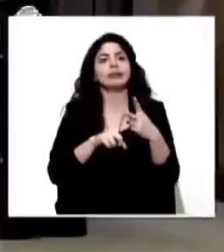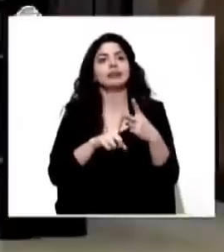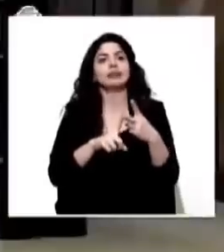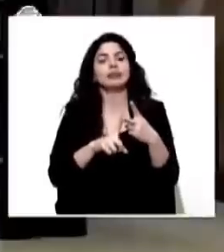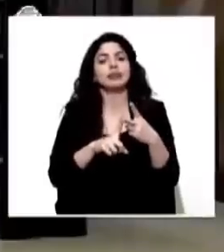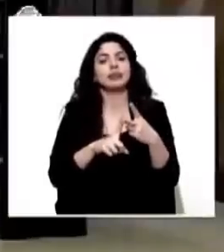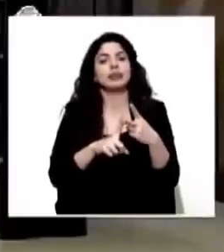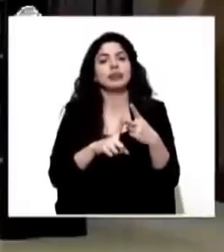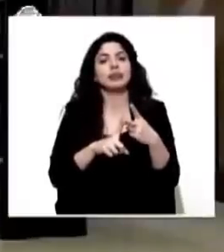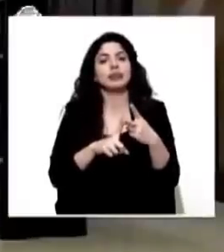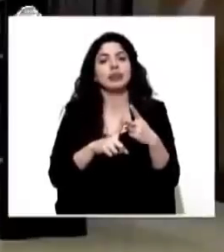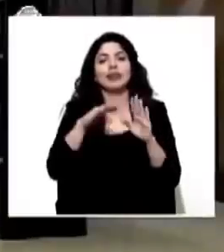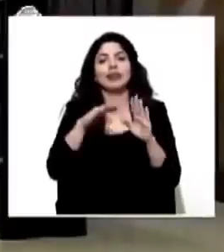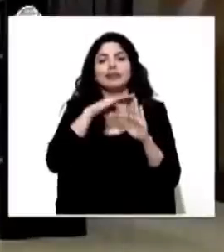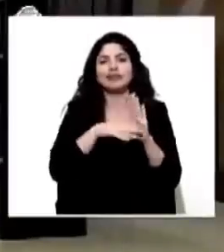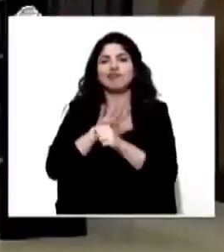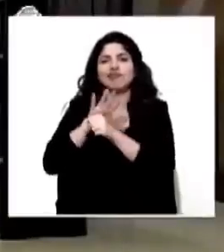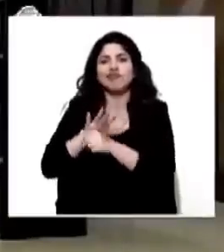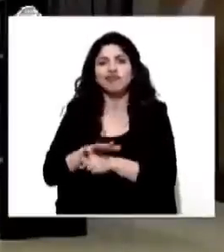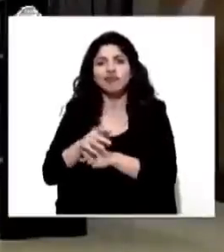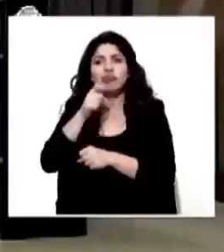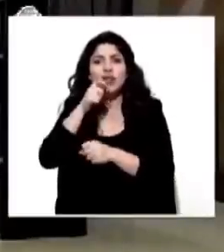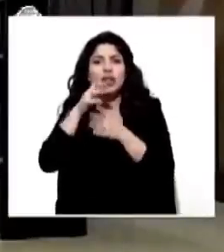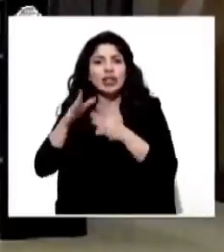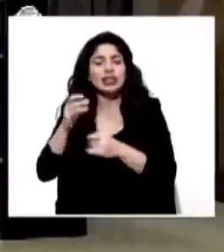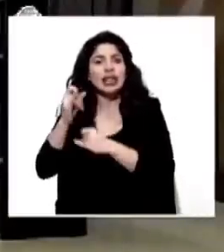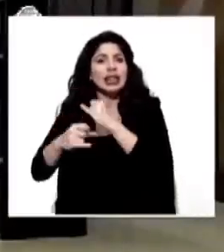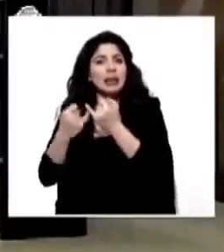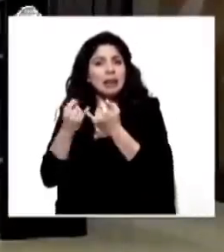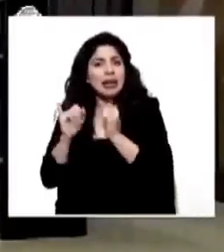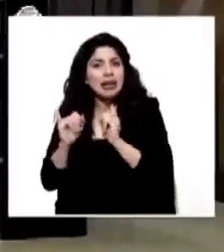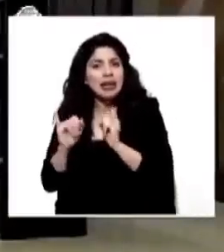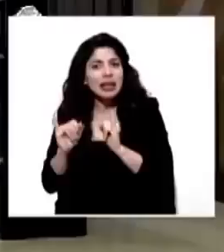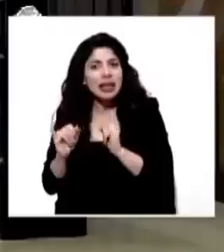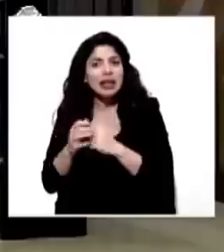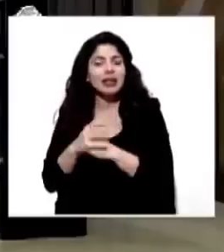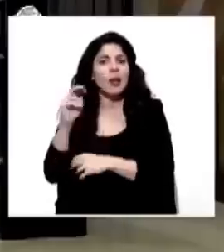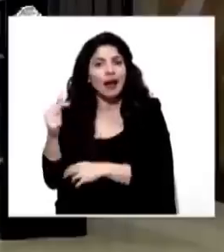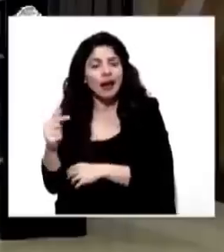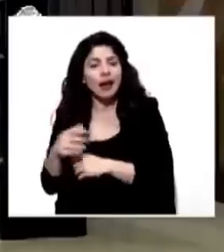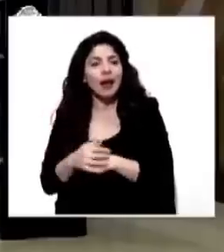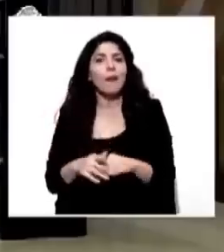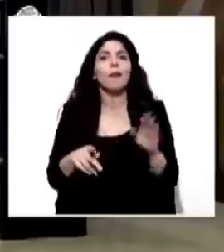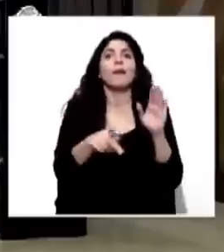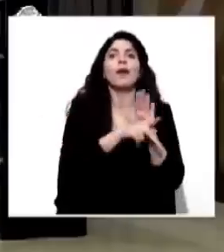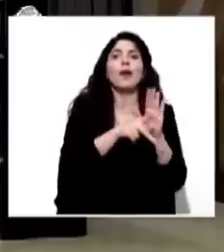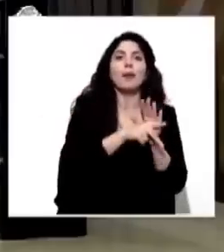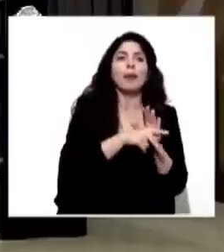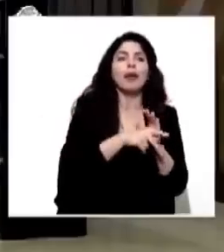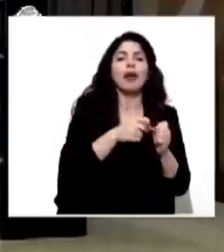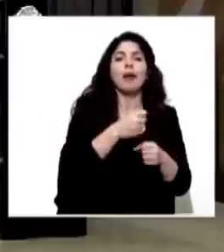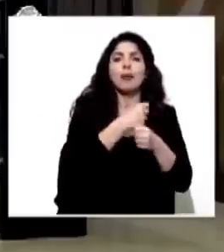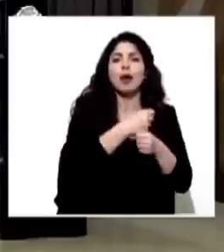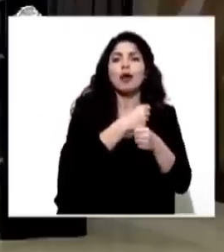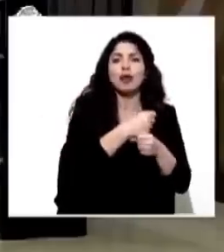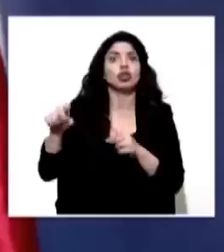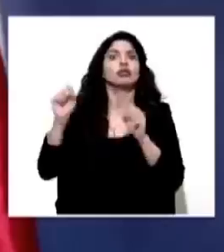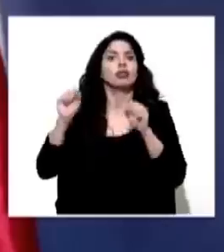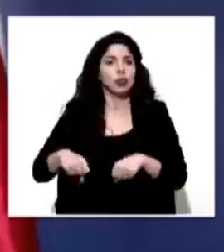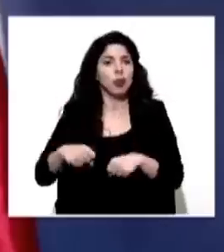las medidas represivas sobre medios independientes y ONG, la prohibición de oposición política y partidos